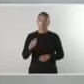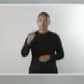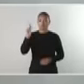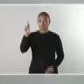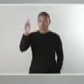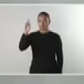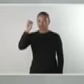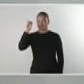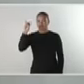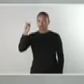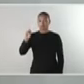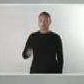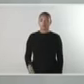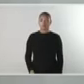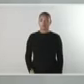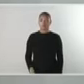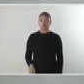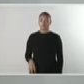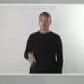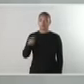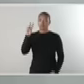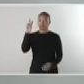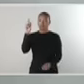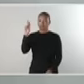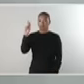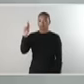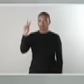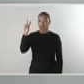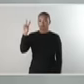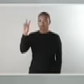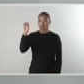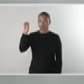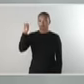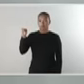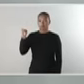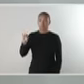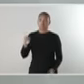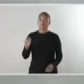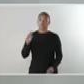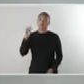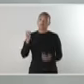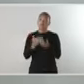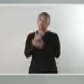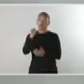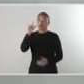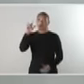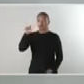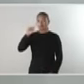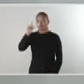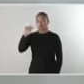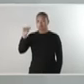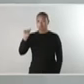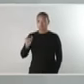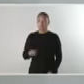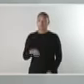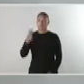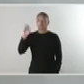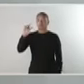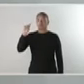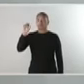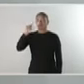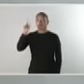revolucionar institucional partido verde ecologista de México y partido Nueva Alianza Baltazar Manuel